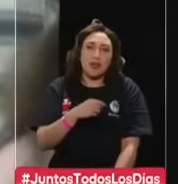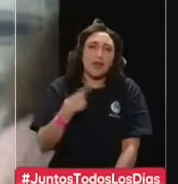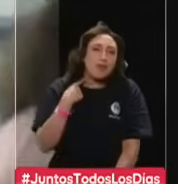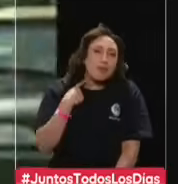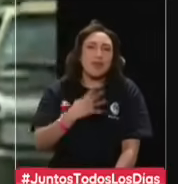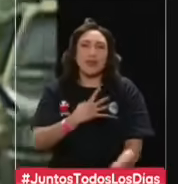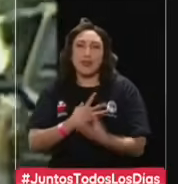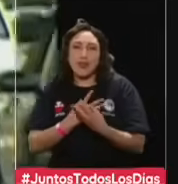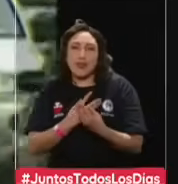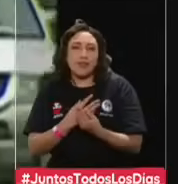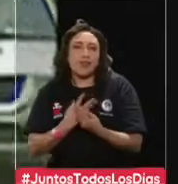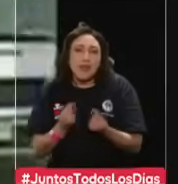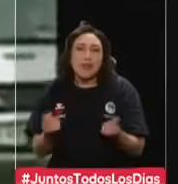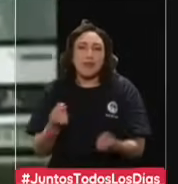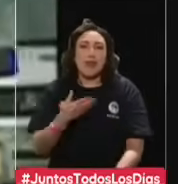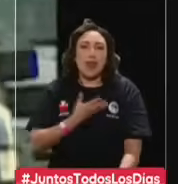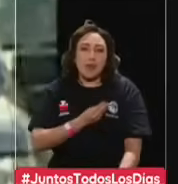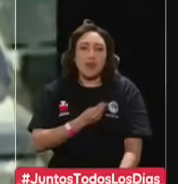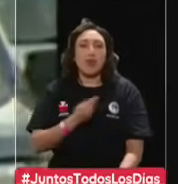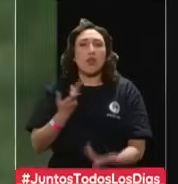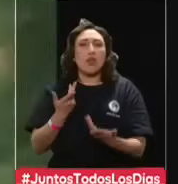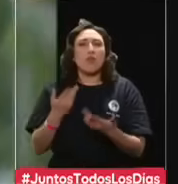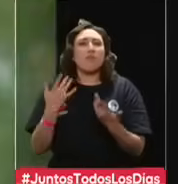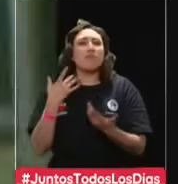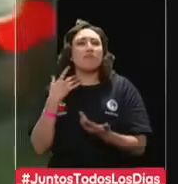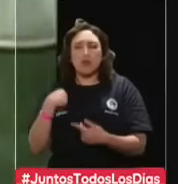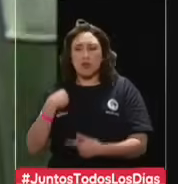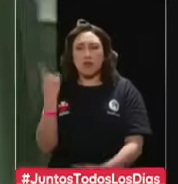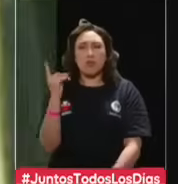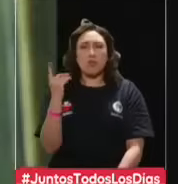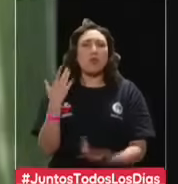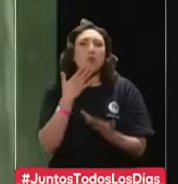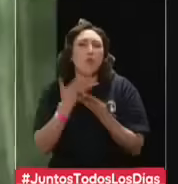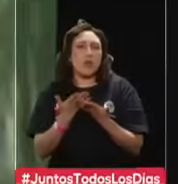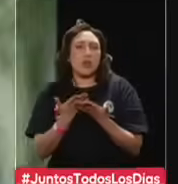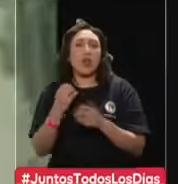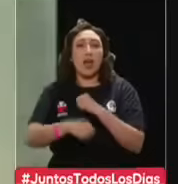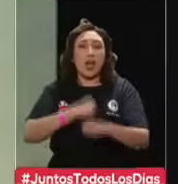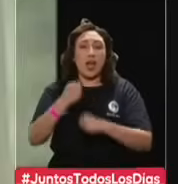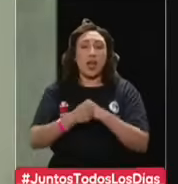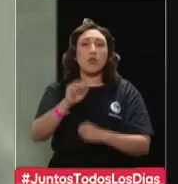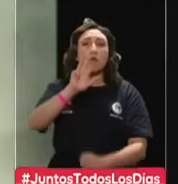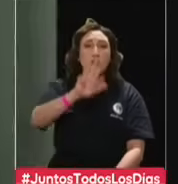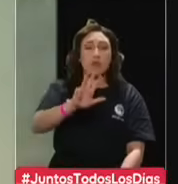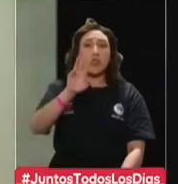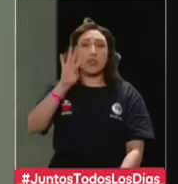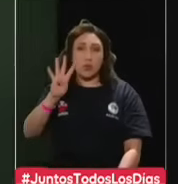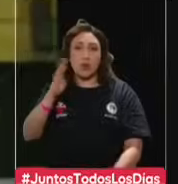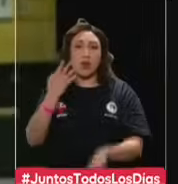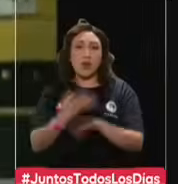El origen de mi discapacidad tiene que ver con un accidente automovilístico en el año 94.